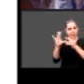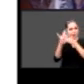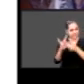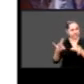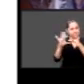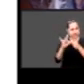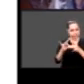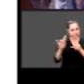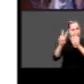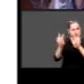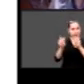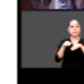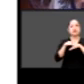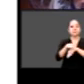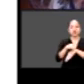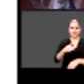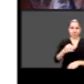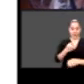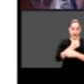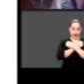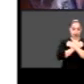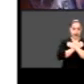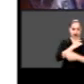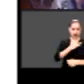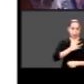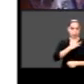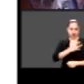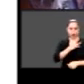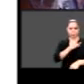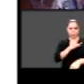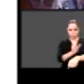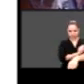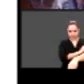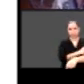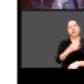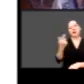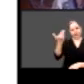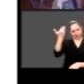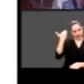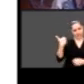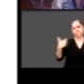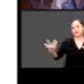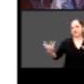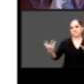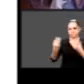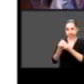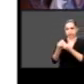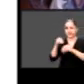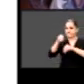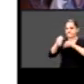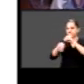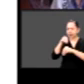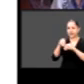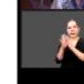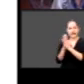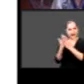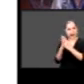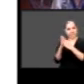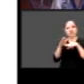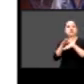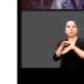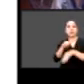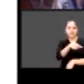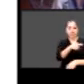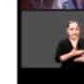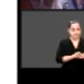educación socioemocional con ella hicimos un librito que se llama y con otras coautoras las emociones de mi bebé en esta